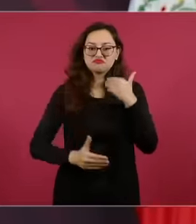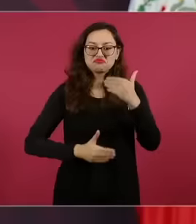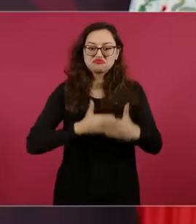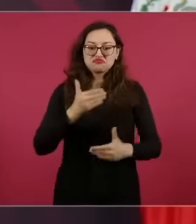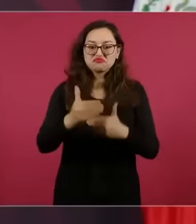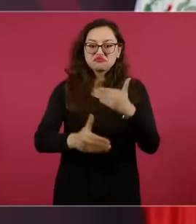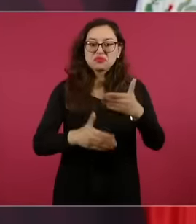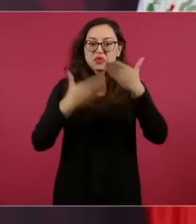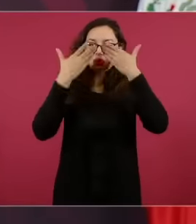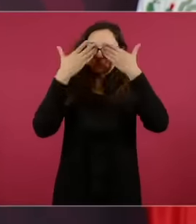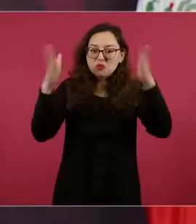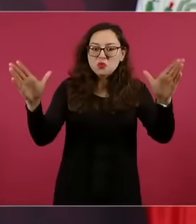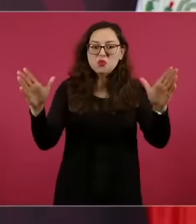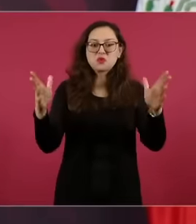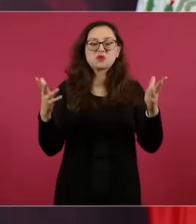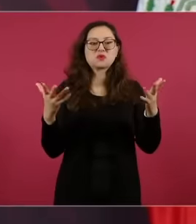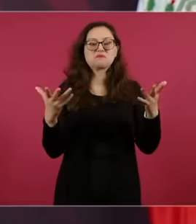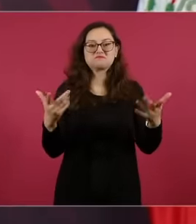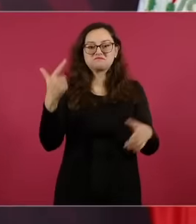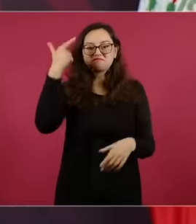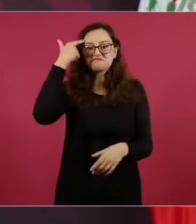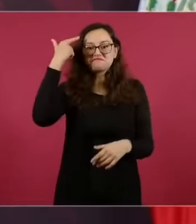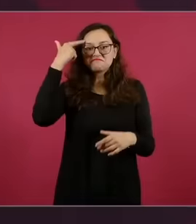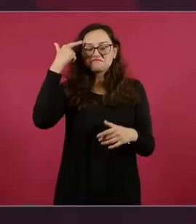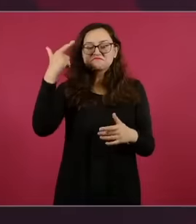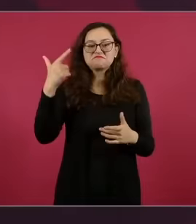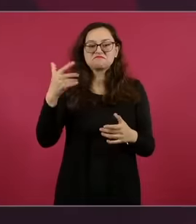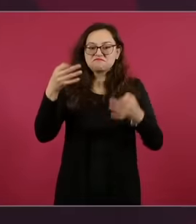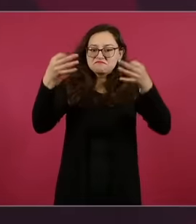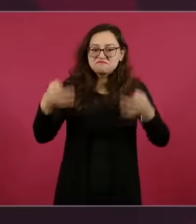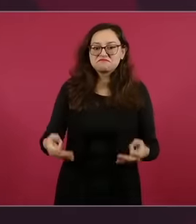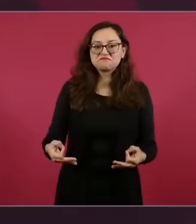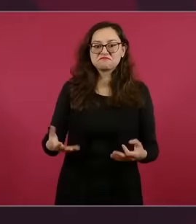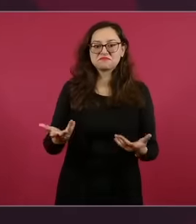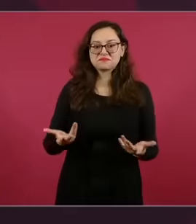progresista, una concepción, una mentalidad abierta